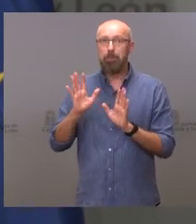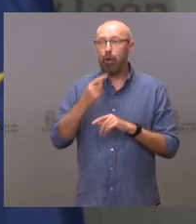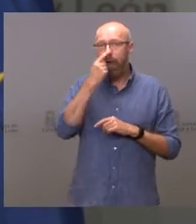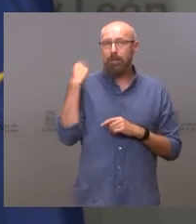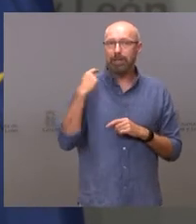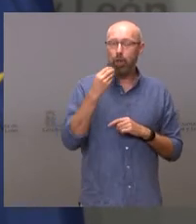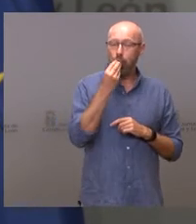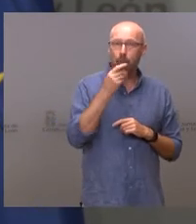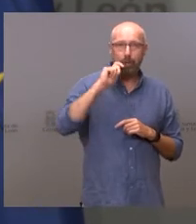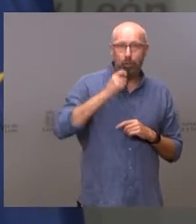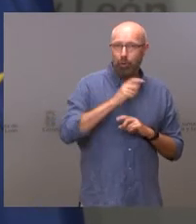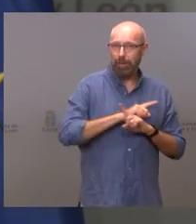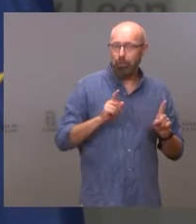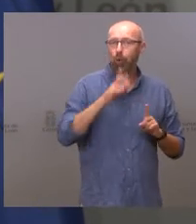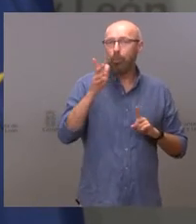Este año tampoco me lo voy a comer.